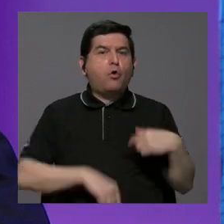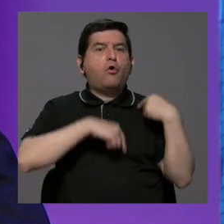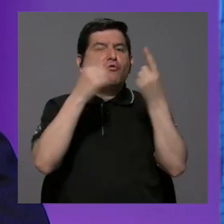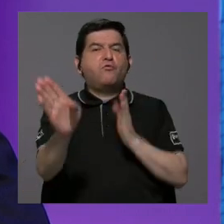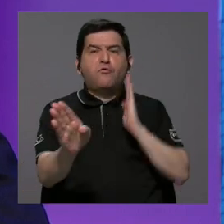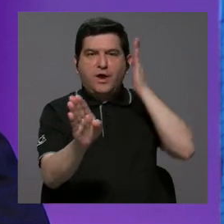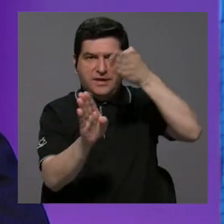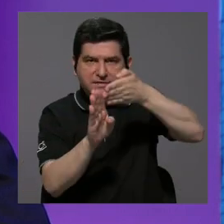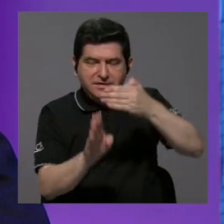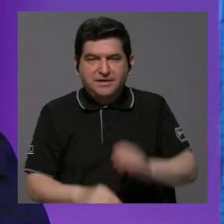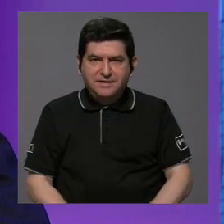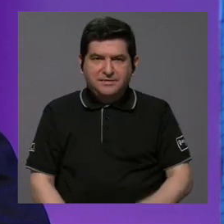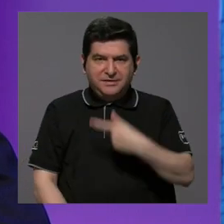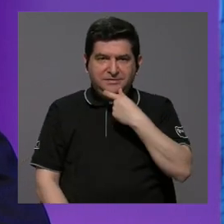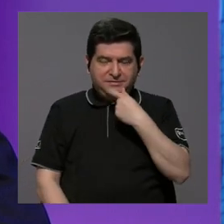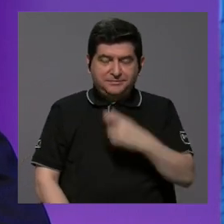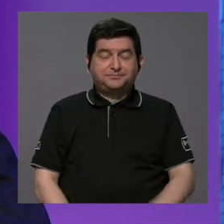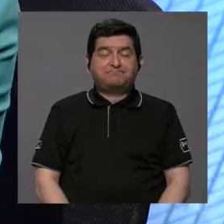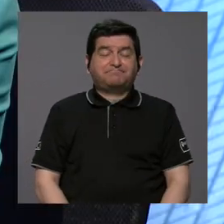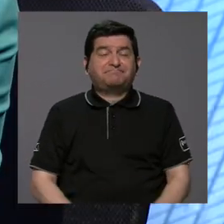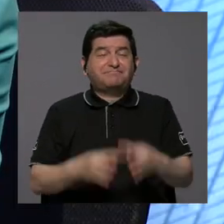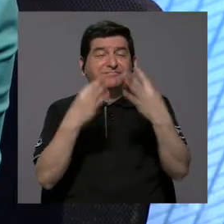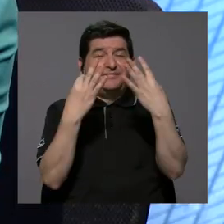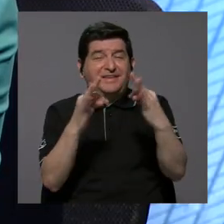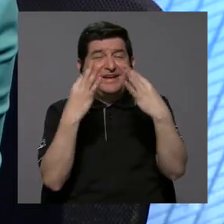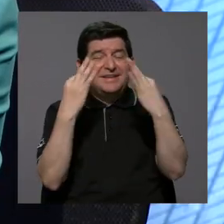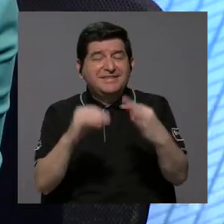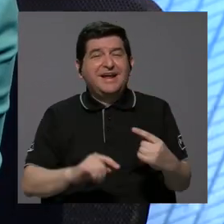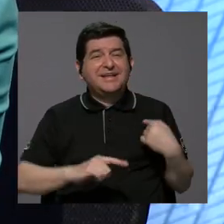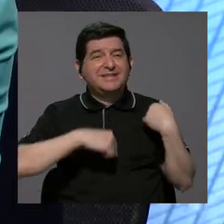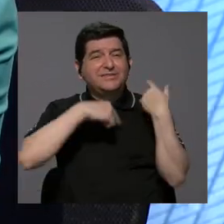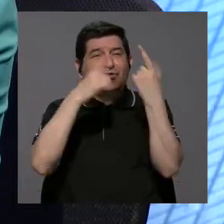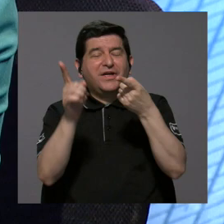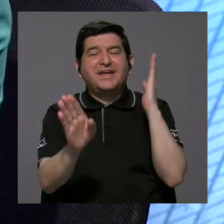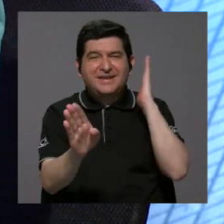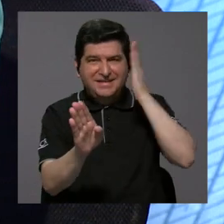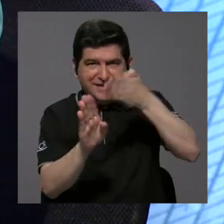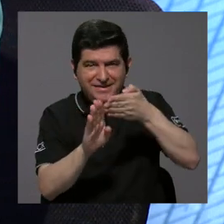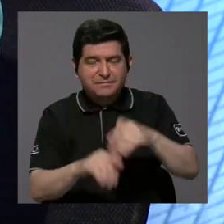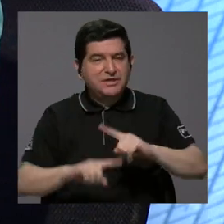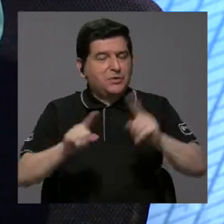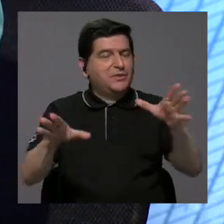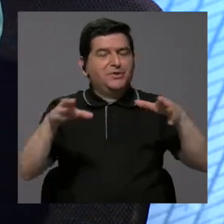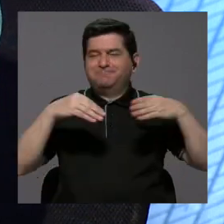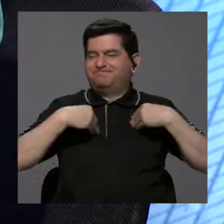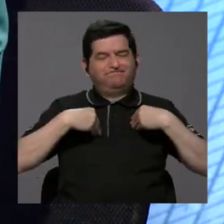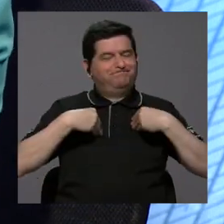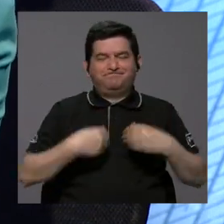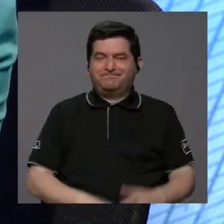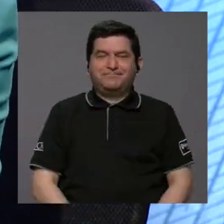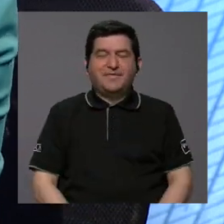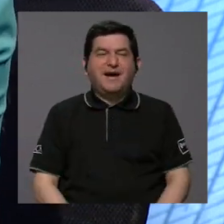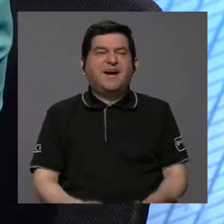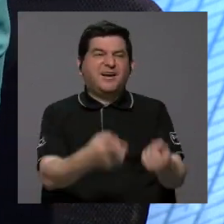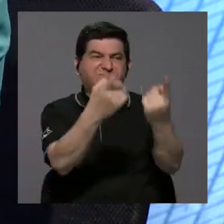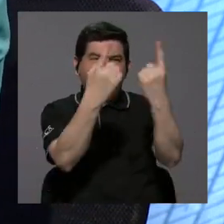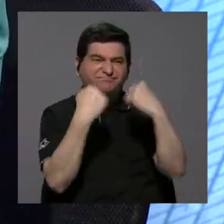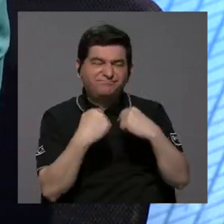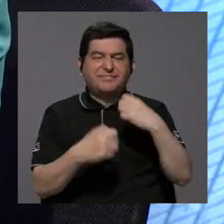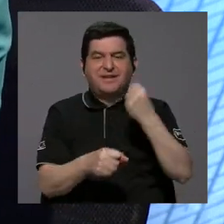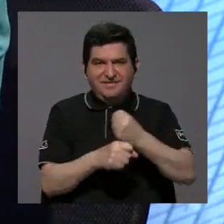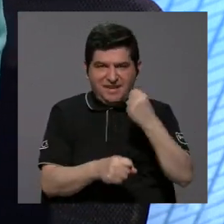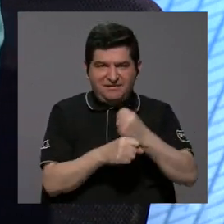brincas directamente a Inglaterra trato de brincar directamente y no me aceptan entonces tengo que regresar